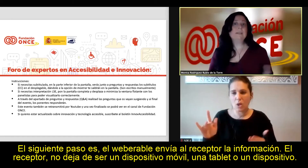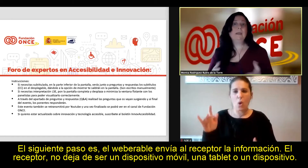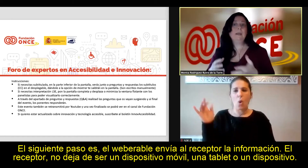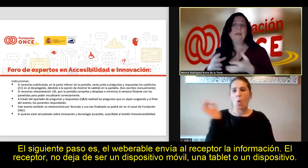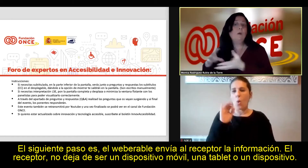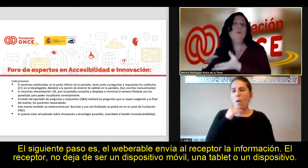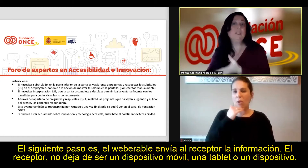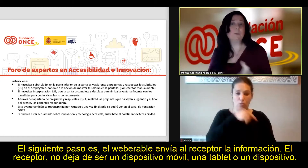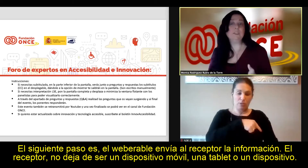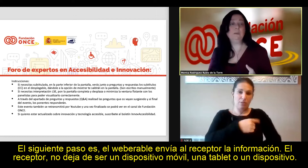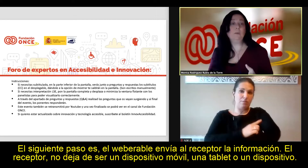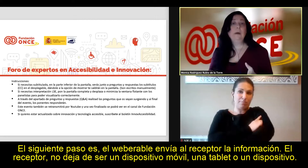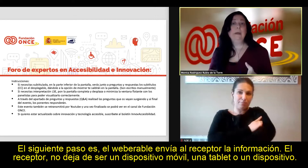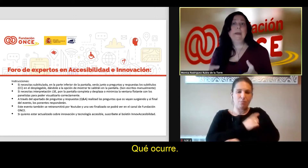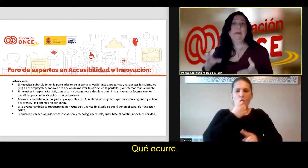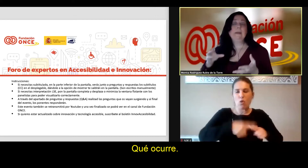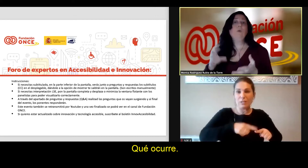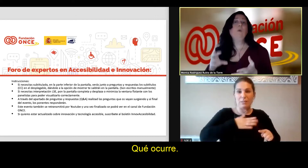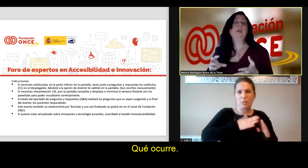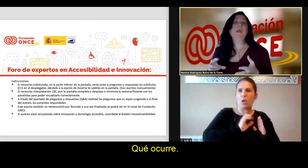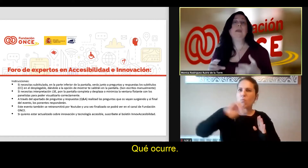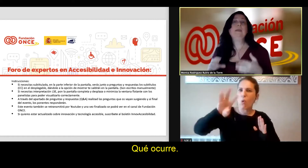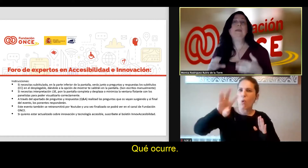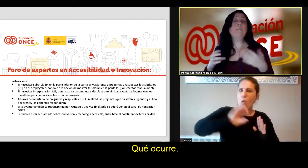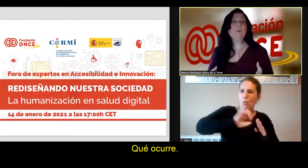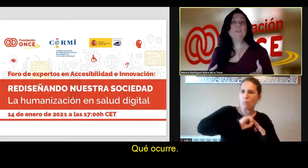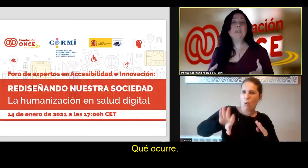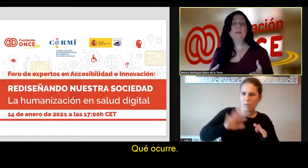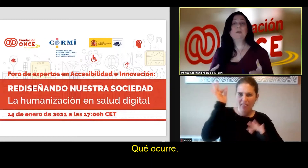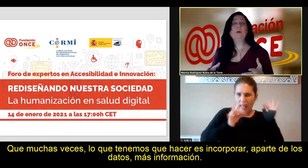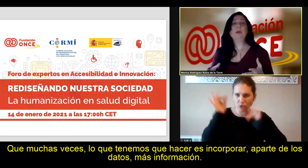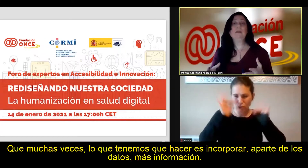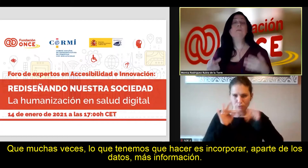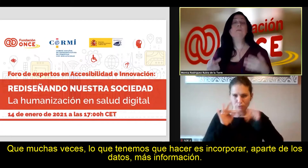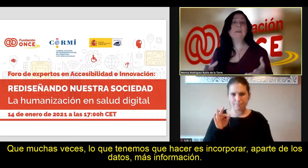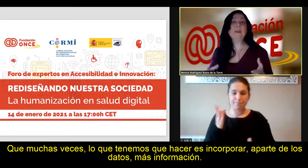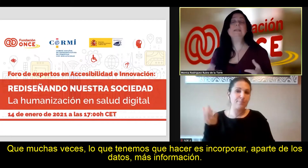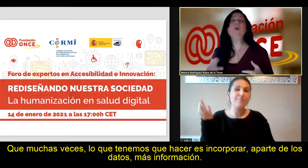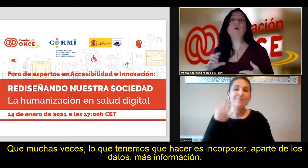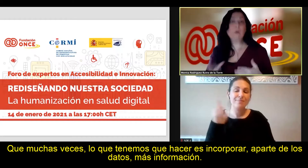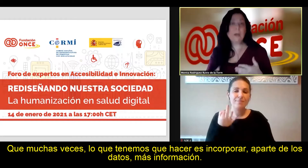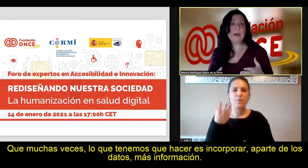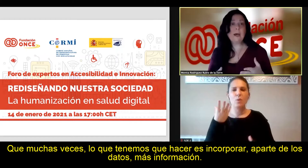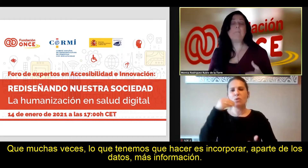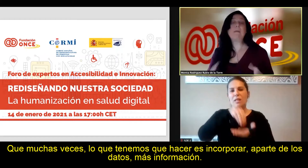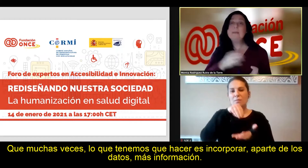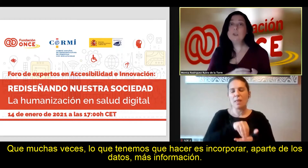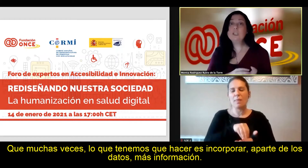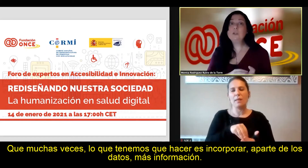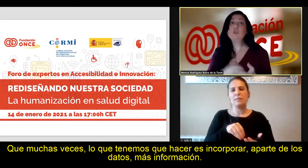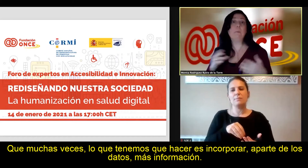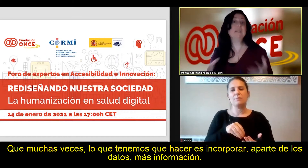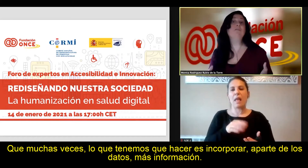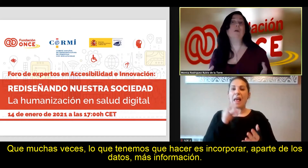pues un dispositivo. ¿Qué ocurre? Que también muchas veces lo que tenemos que hacer es incorporar, aparte de los